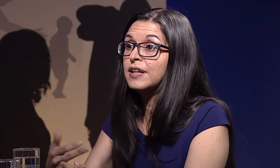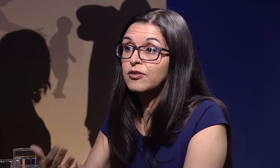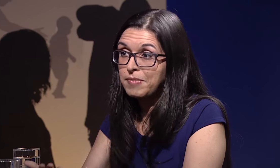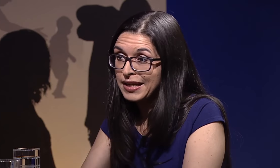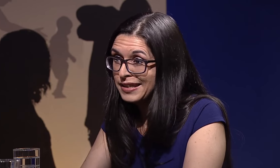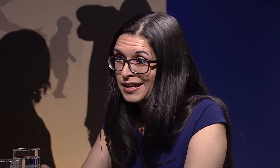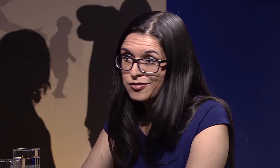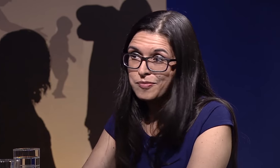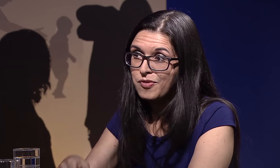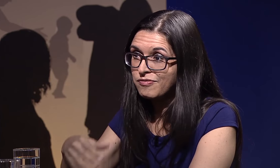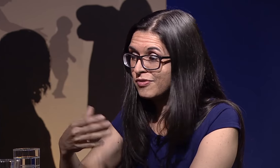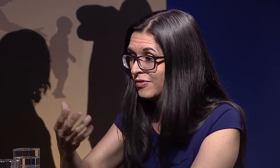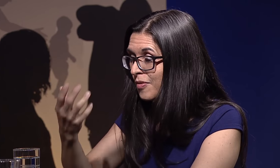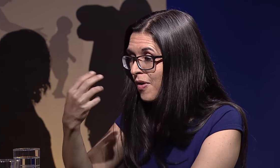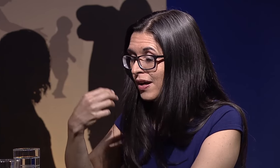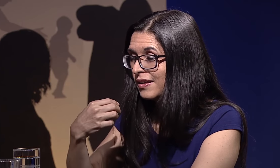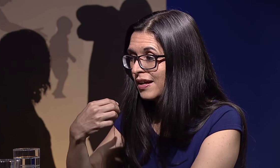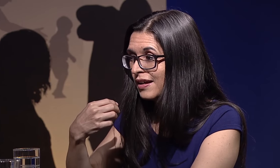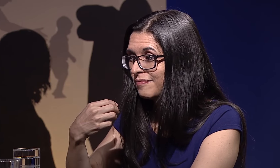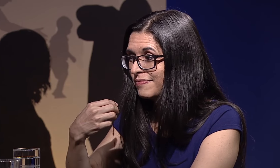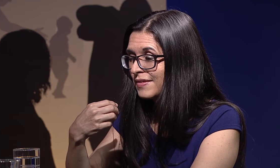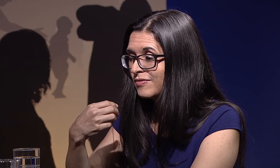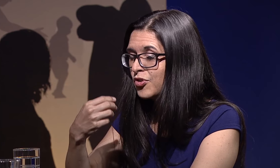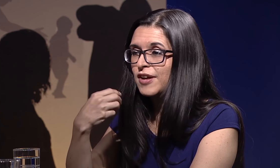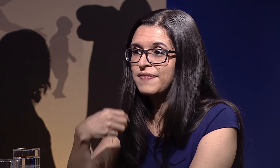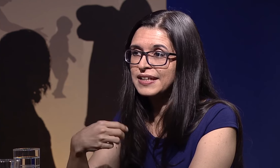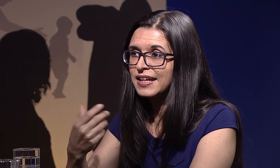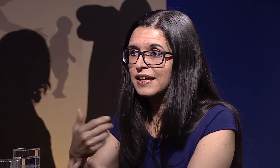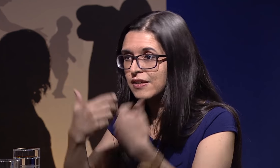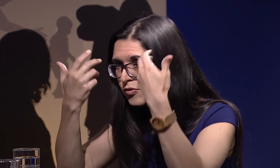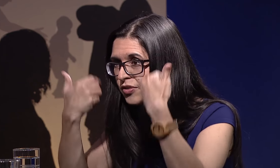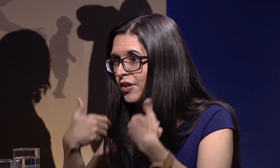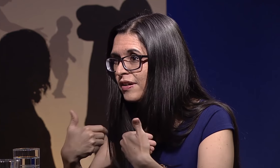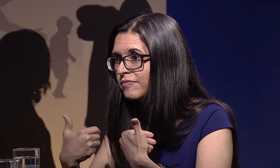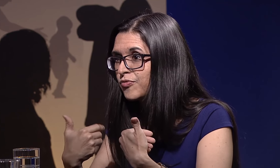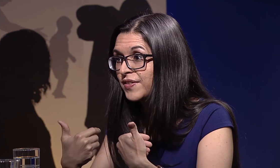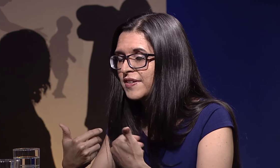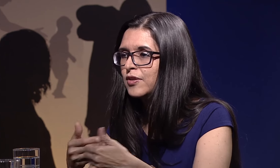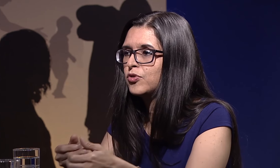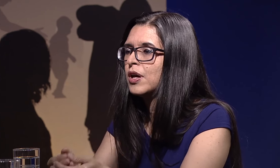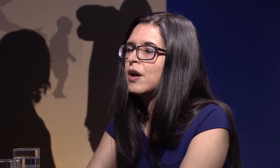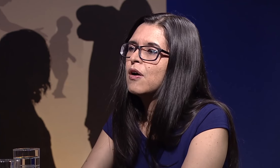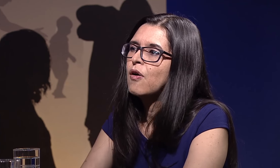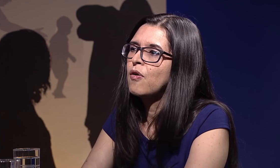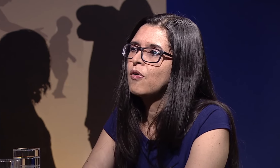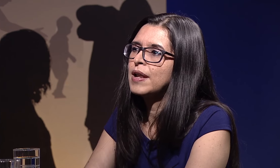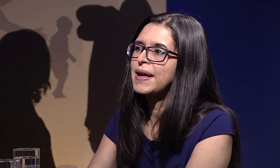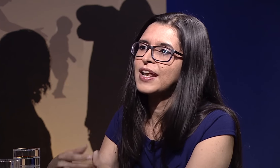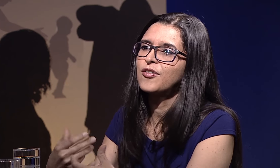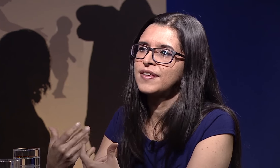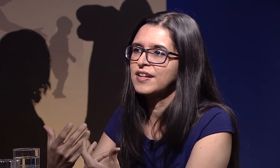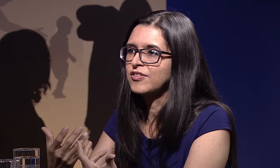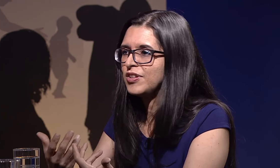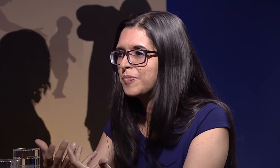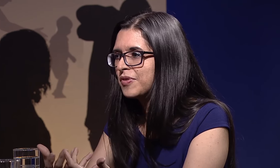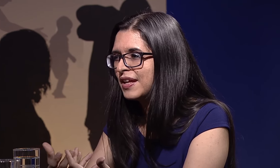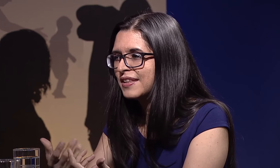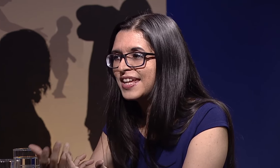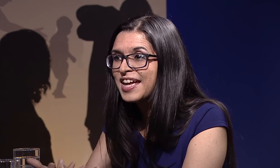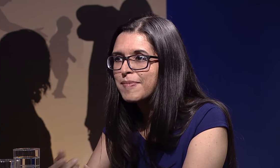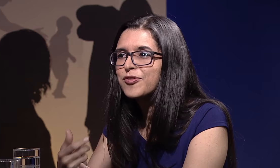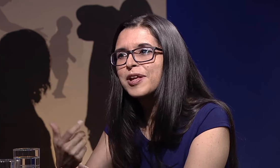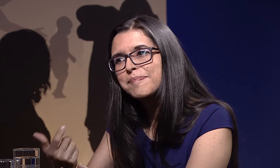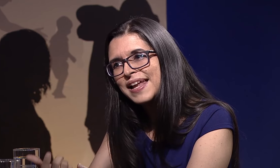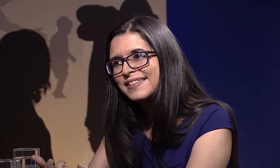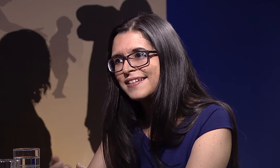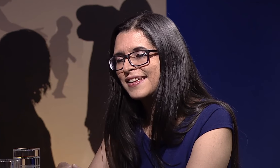las ondas electromagnéticas, cómo nos afectan nuestra salud, o el manejo de cierto tipo